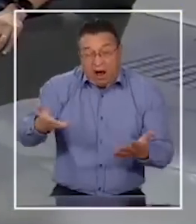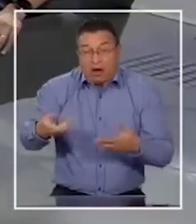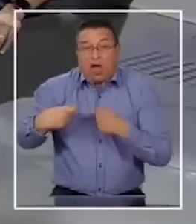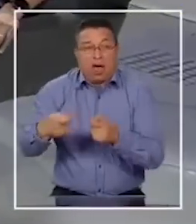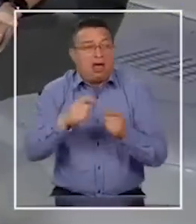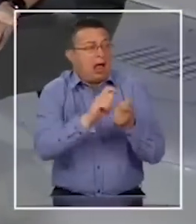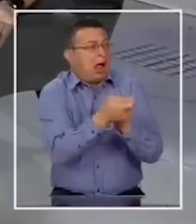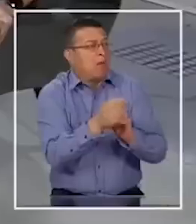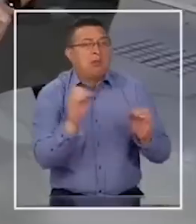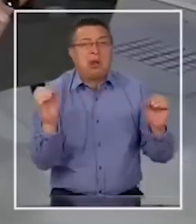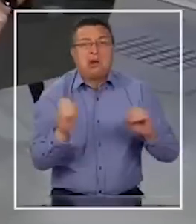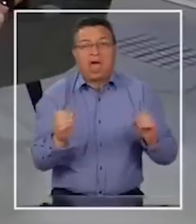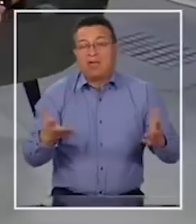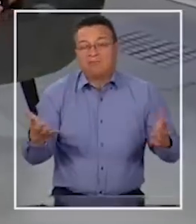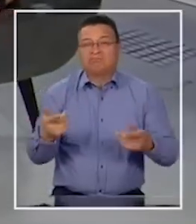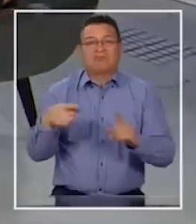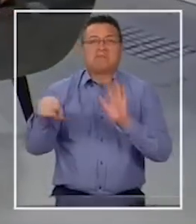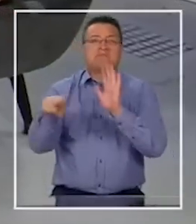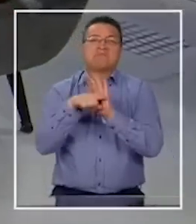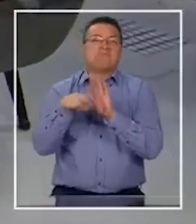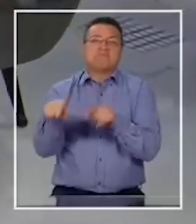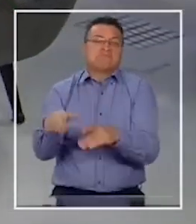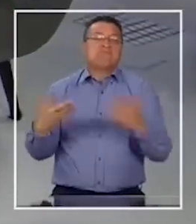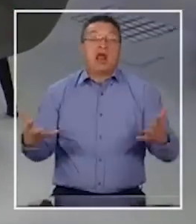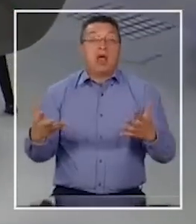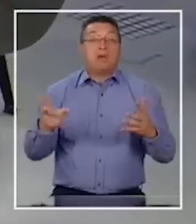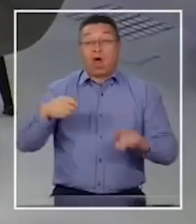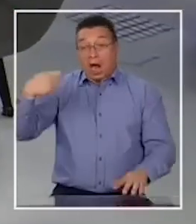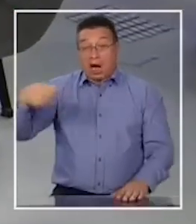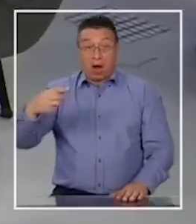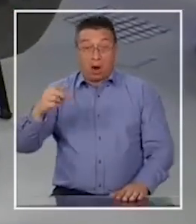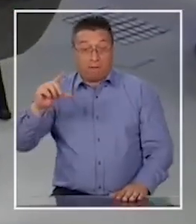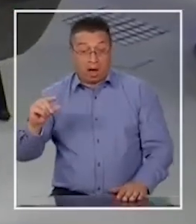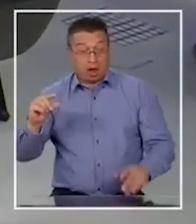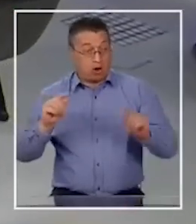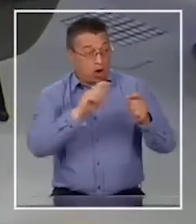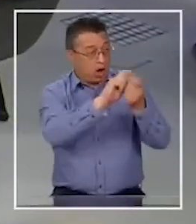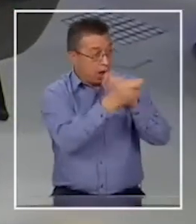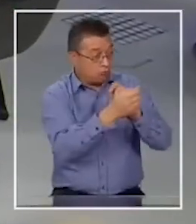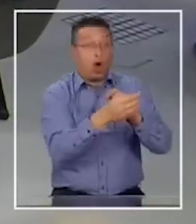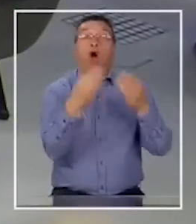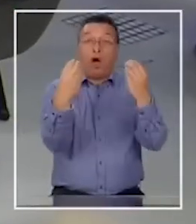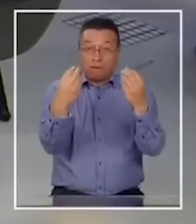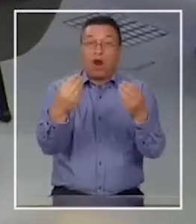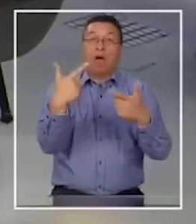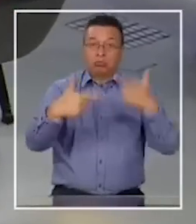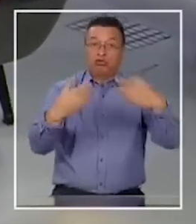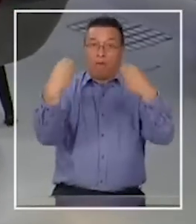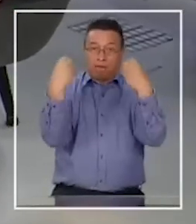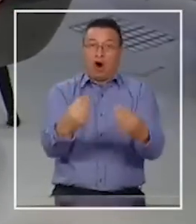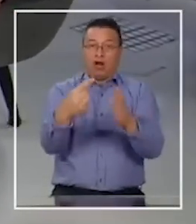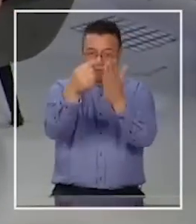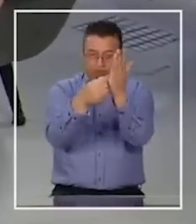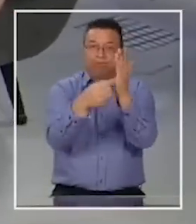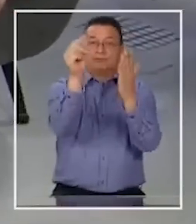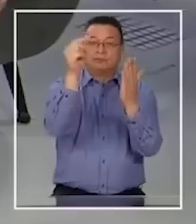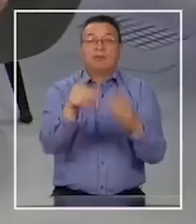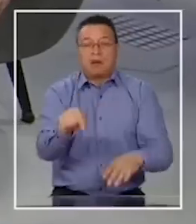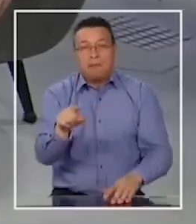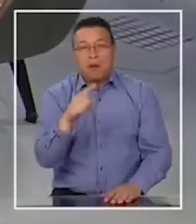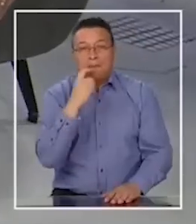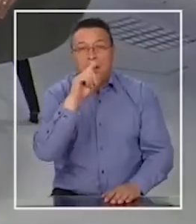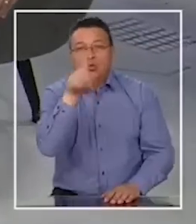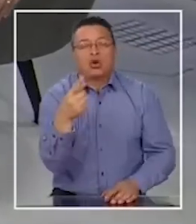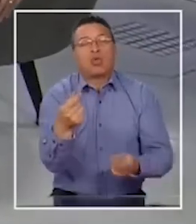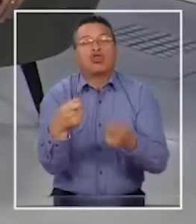y no cambia nada es una mala política si no es tan caro y cambia algo es una buena política por eso le pregunto y parto por la pregunta de cuánto